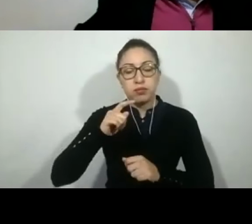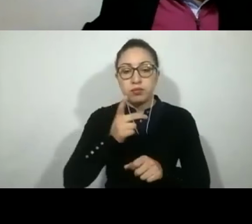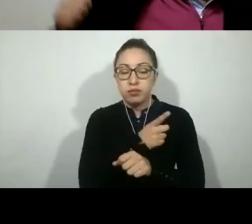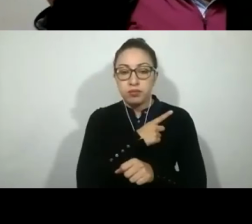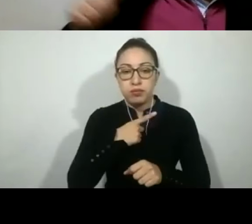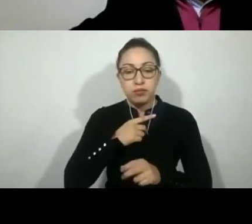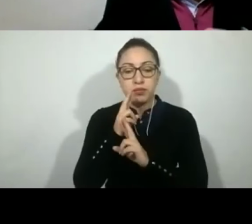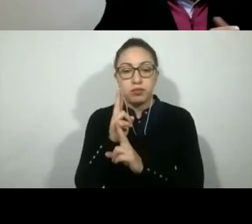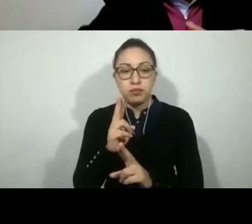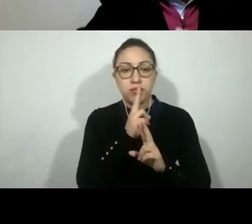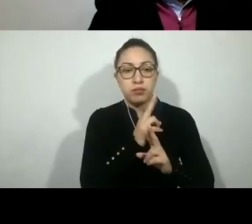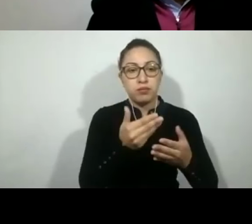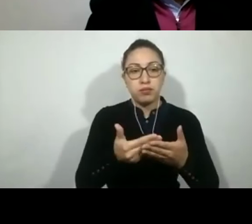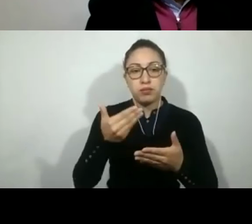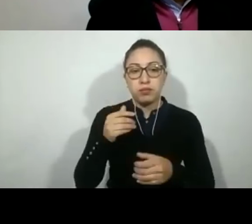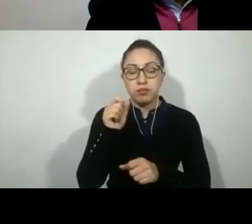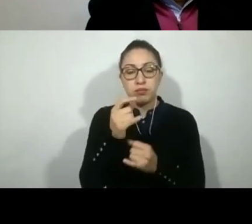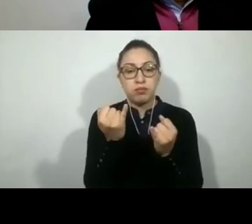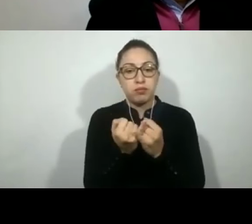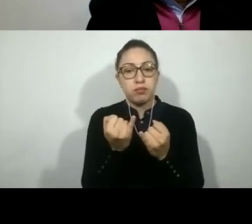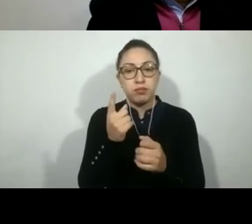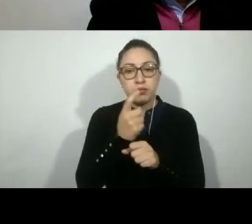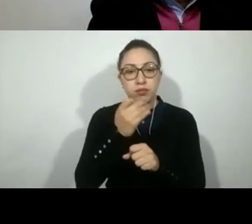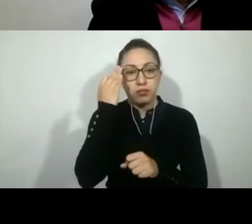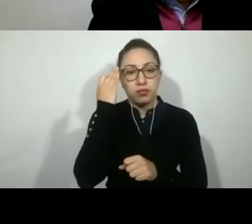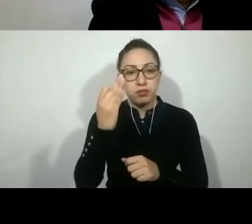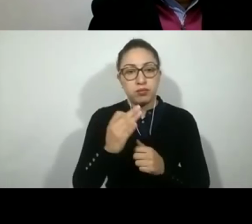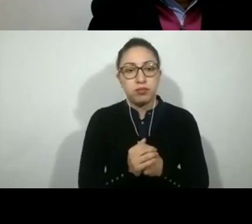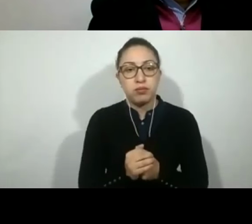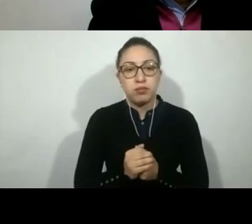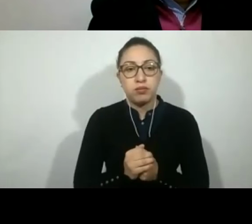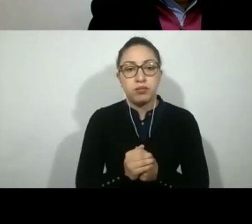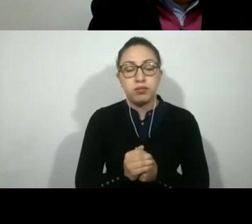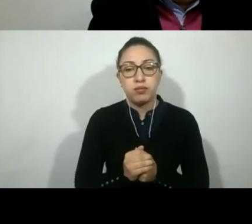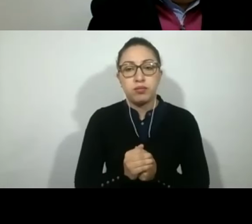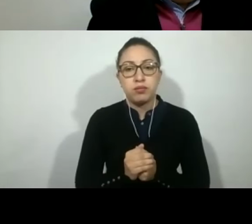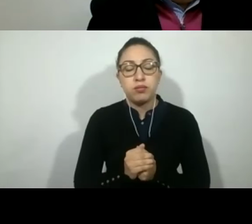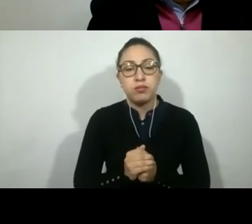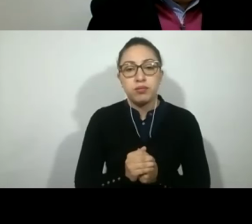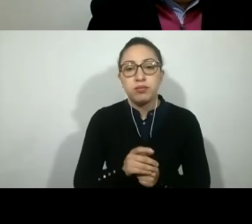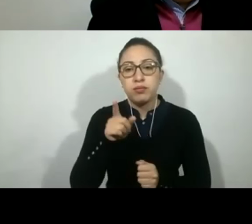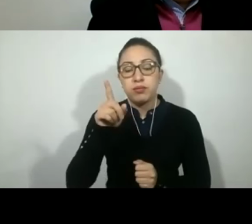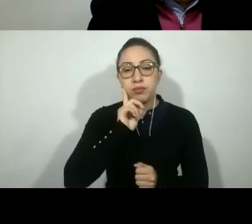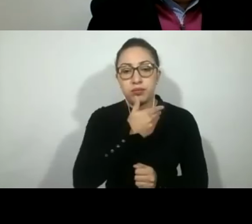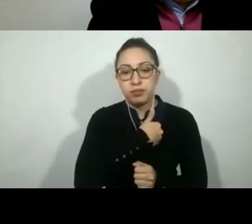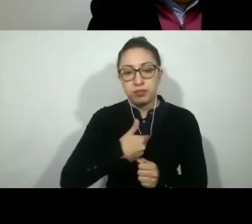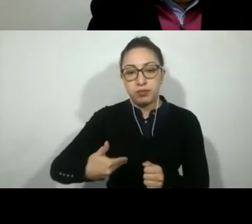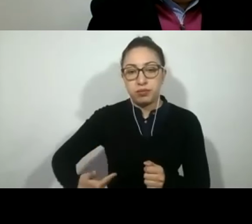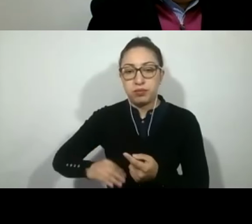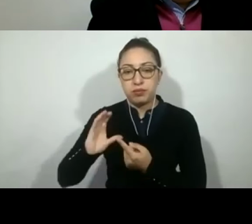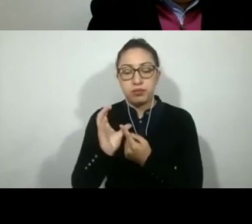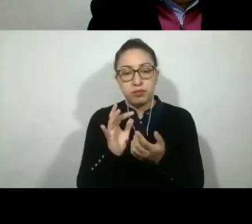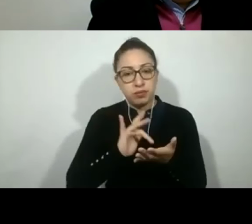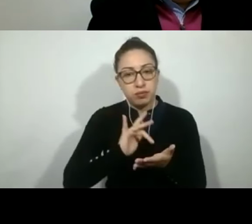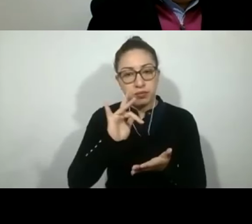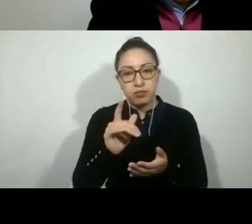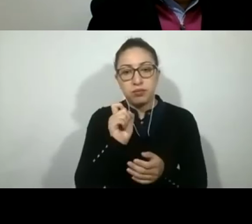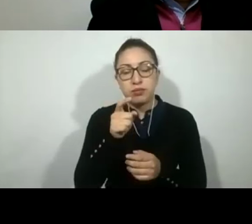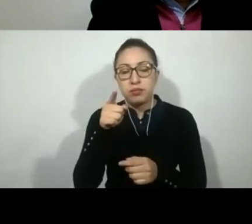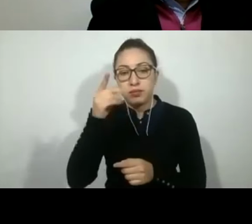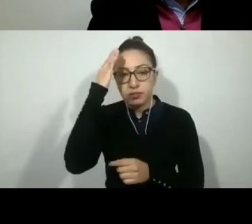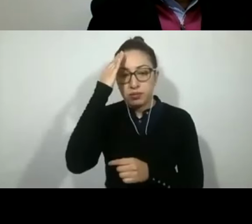mismo que en la ronda anterior. 7. La presidenta de las Comisiones Unidas agradecerá las respuestas por